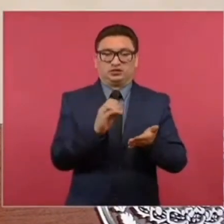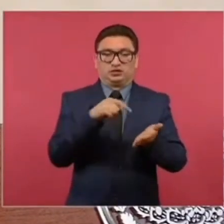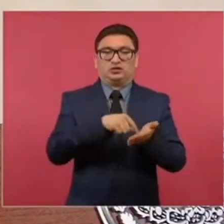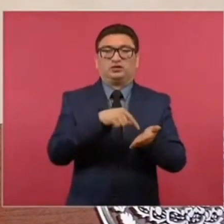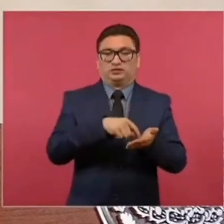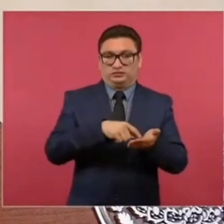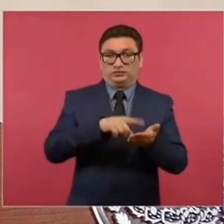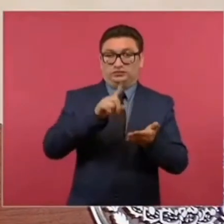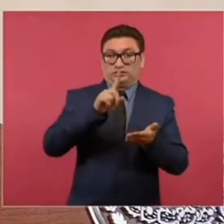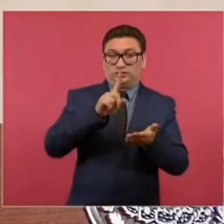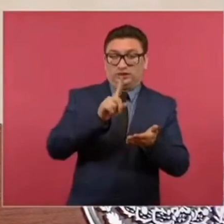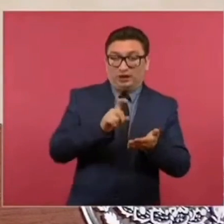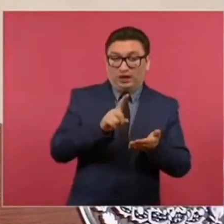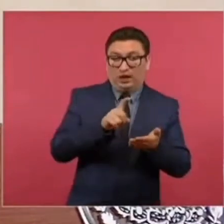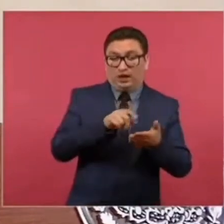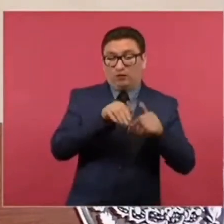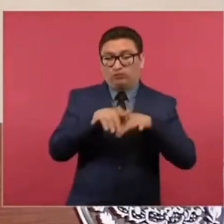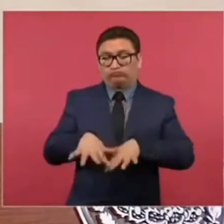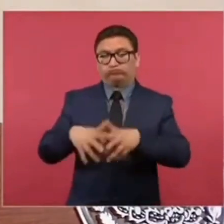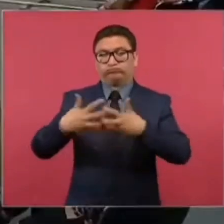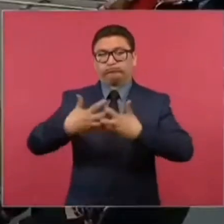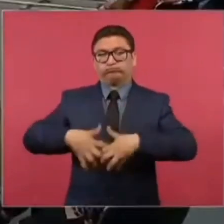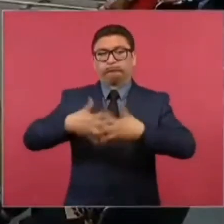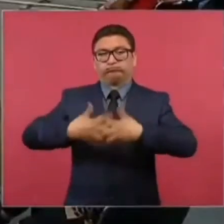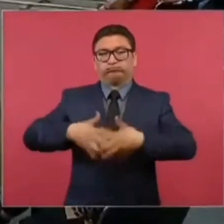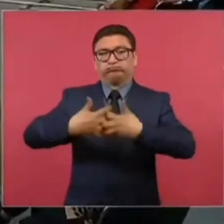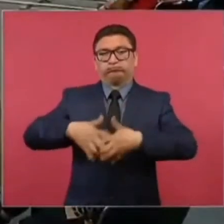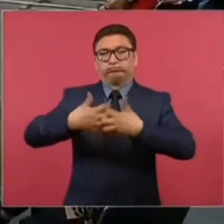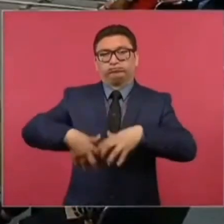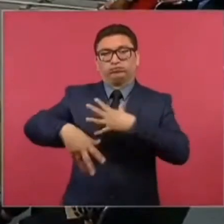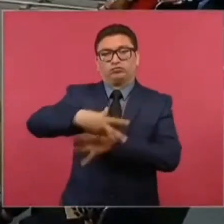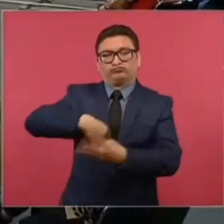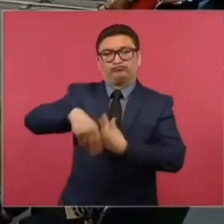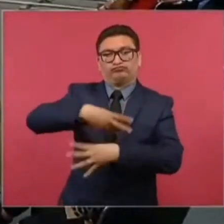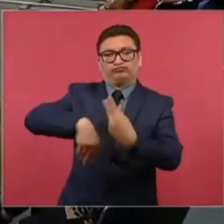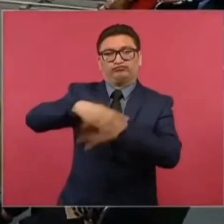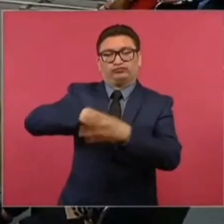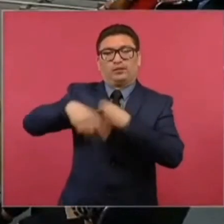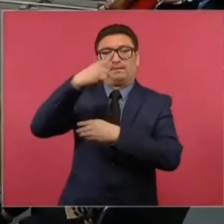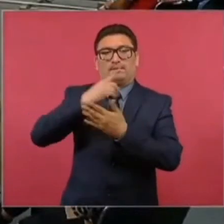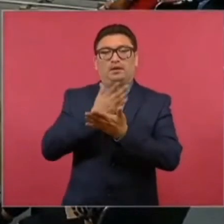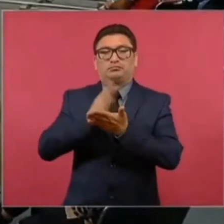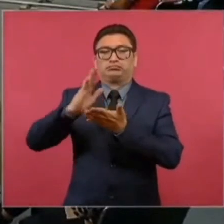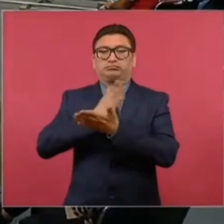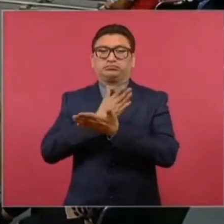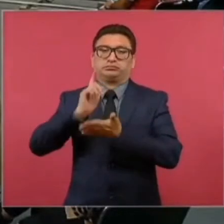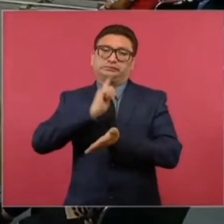que tener plantas de tratamiento, se instalan para el arsénico,